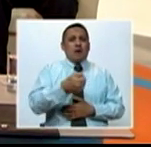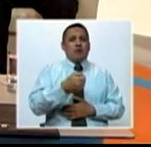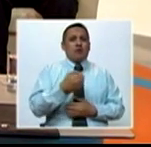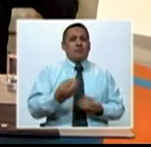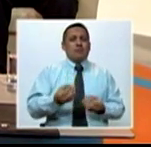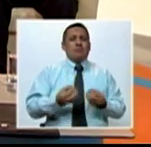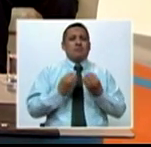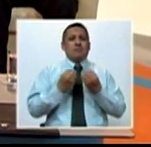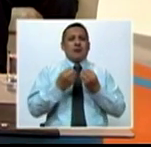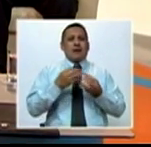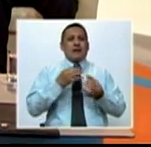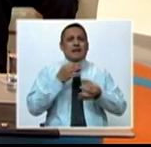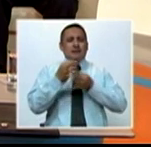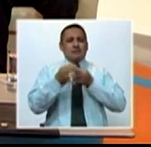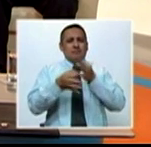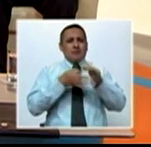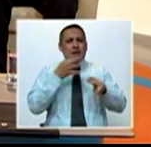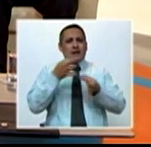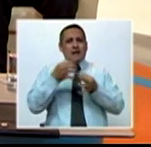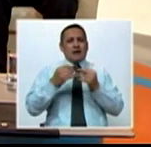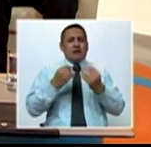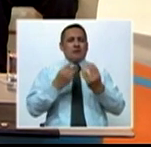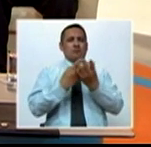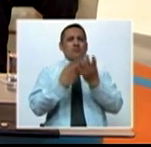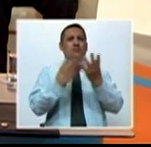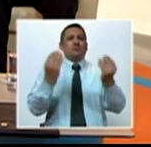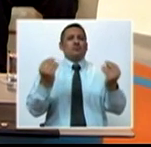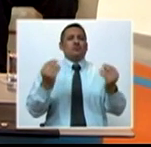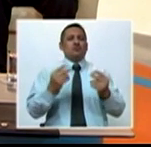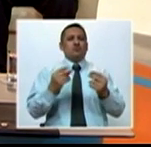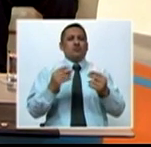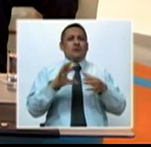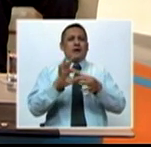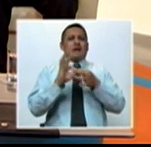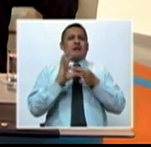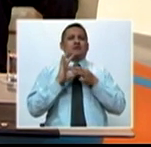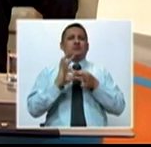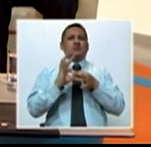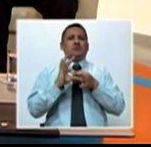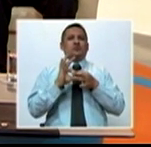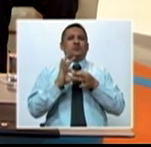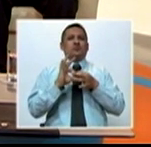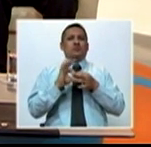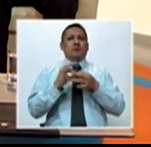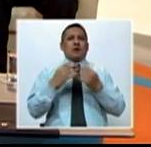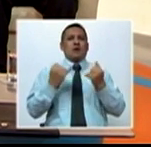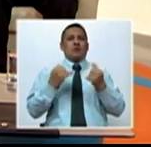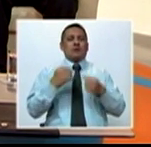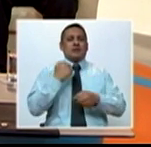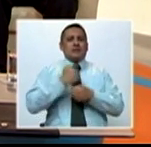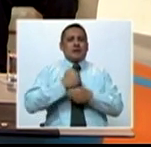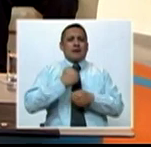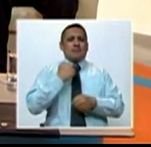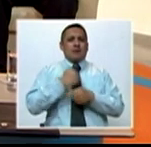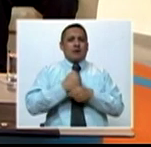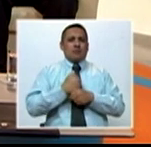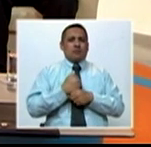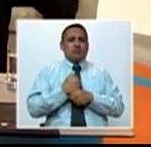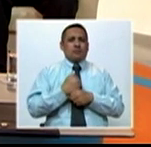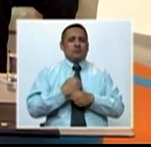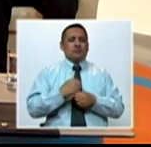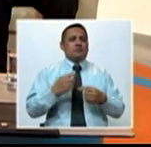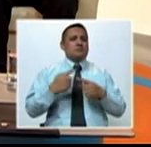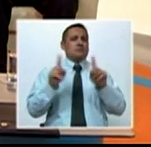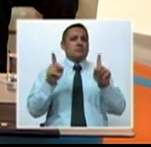a todo tipo de relación de trabajo, sea independiente